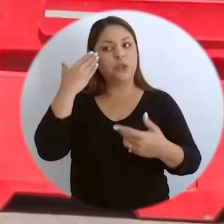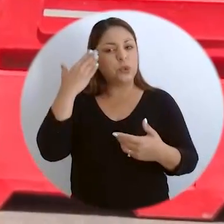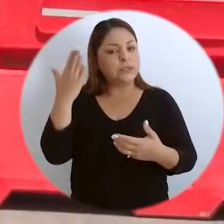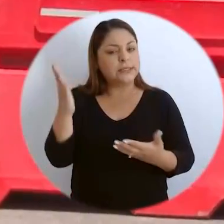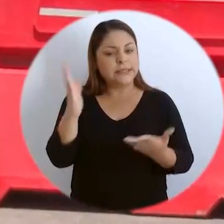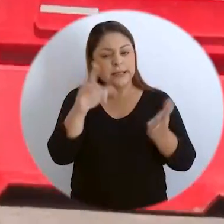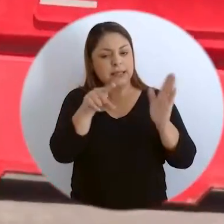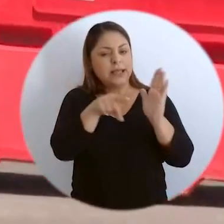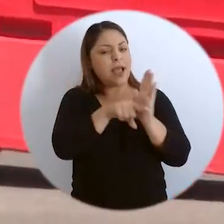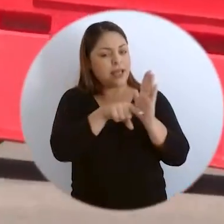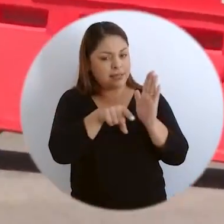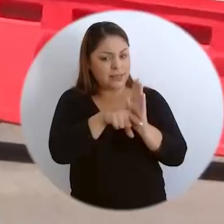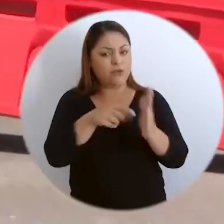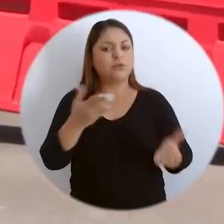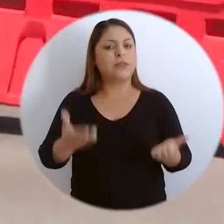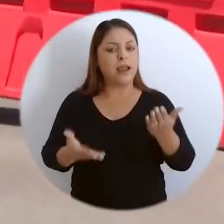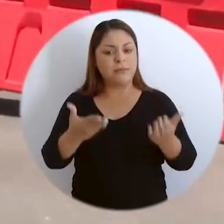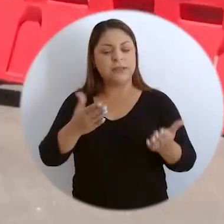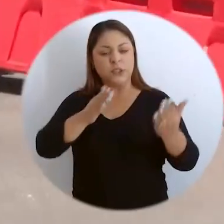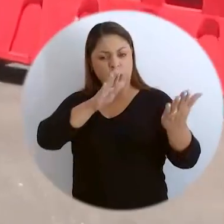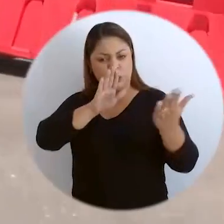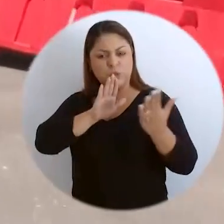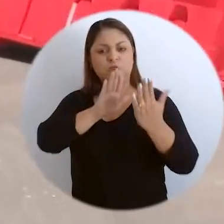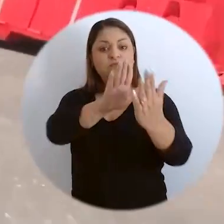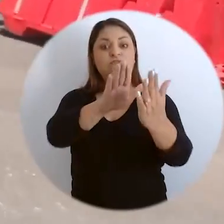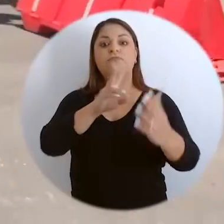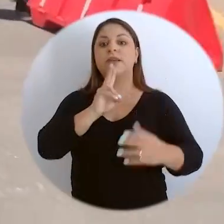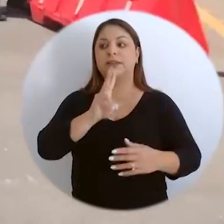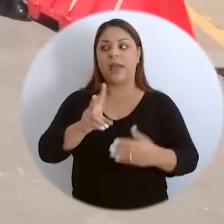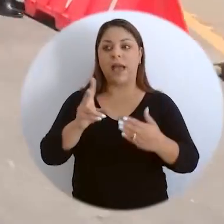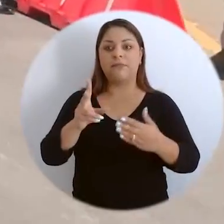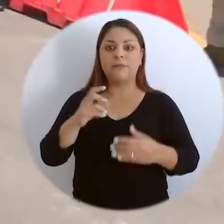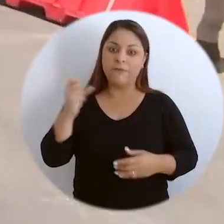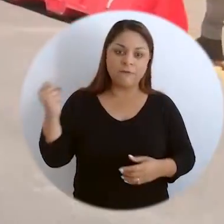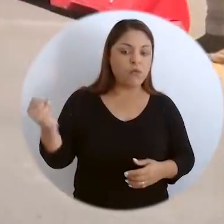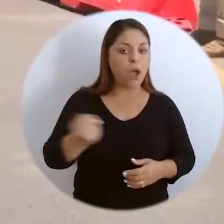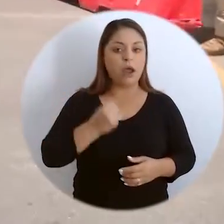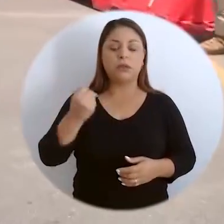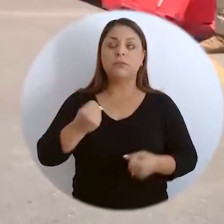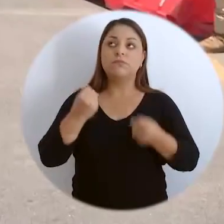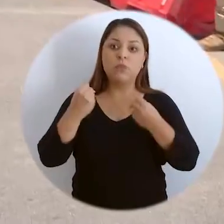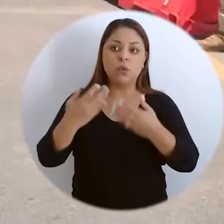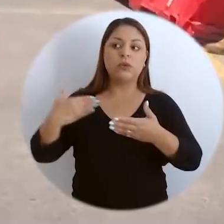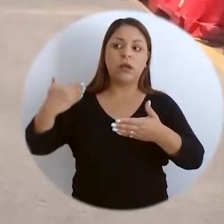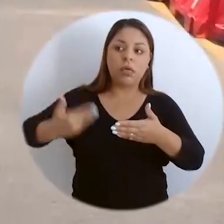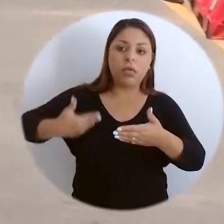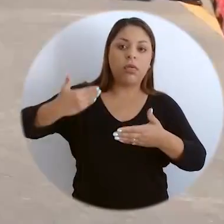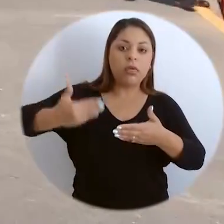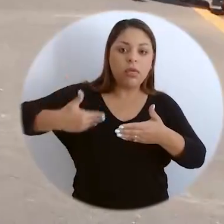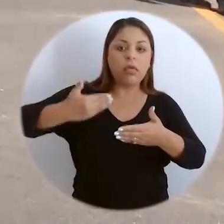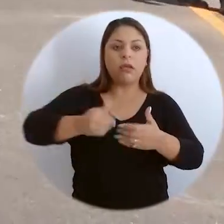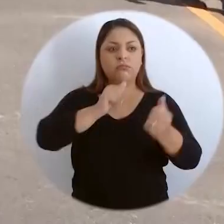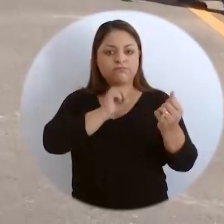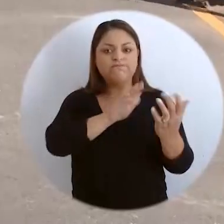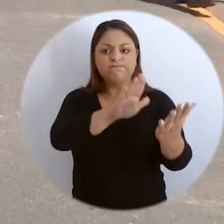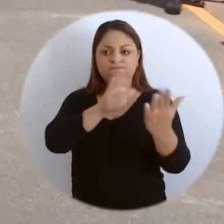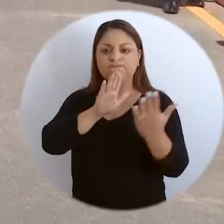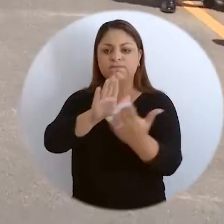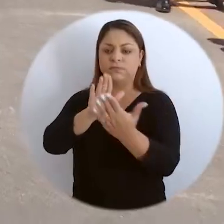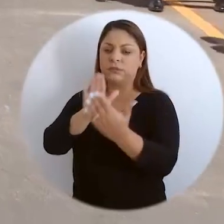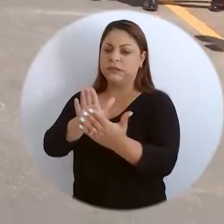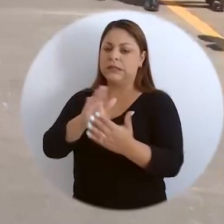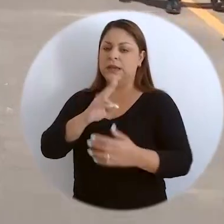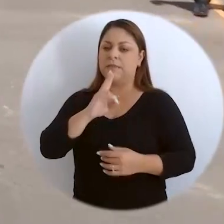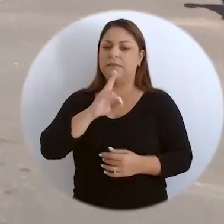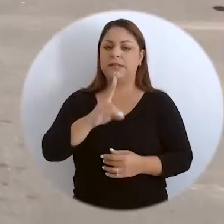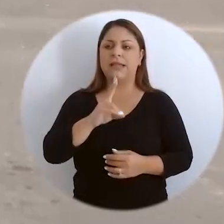zonas periféricas. Ahora, el punto de la confrontación es hasta qué punto sea sostenible. ¿Por qué? Porque ha creado, y